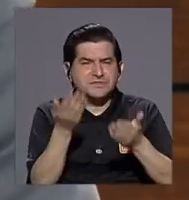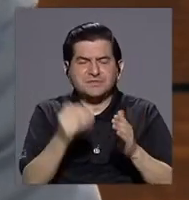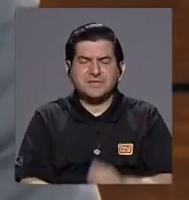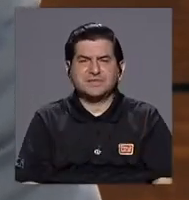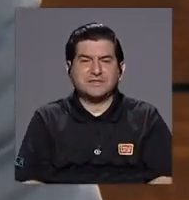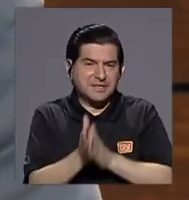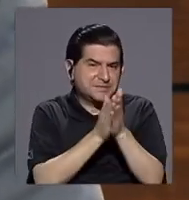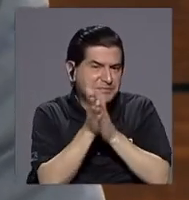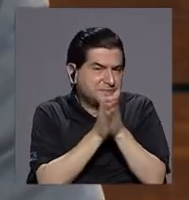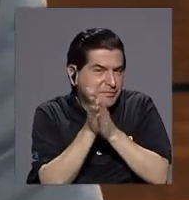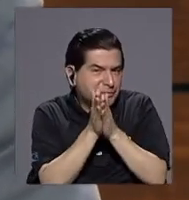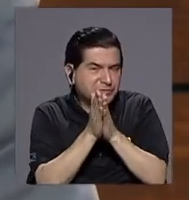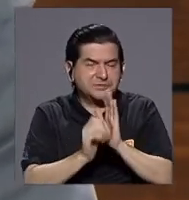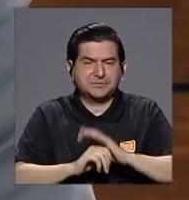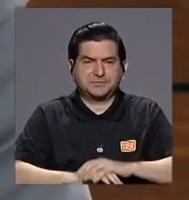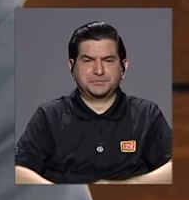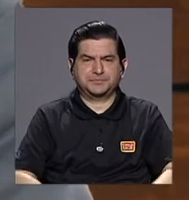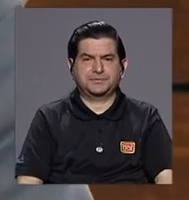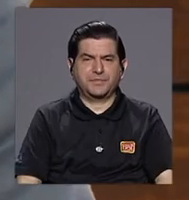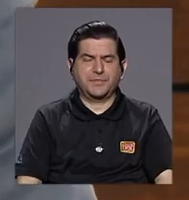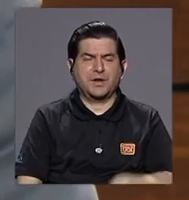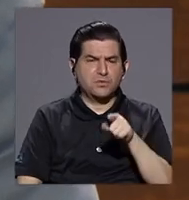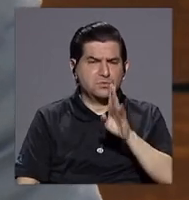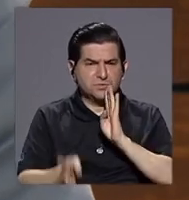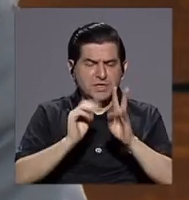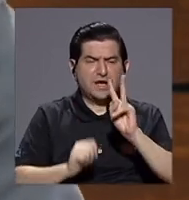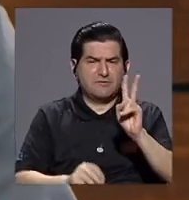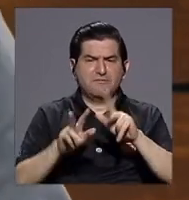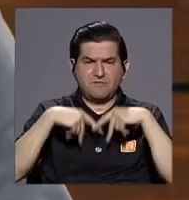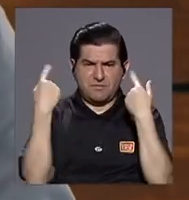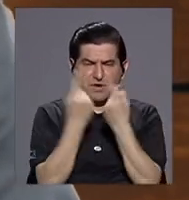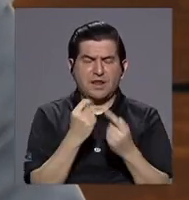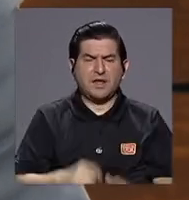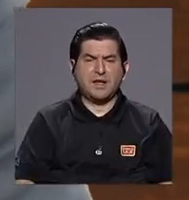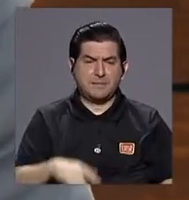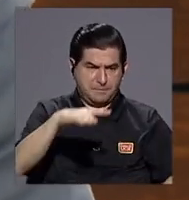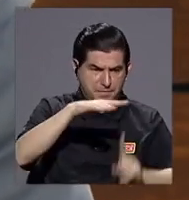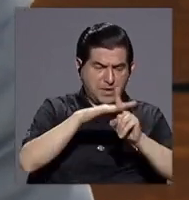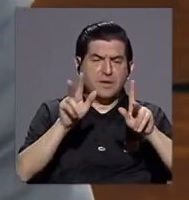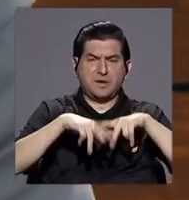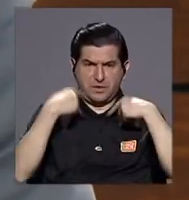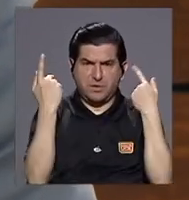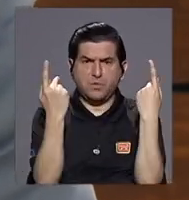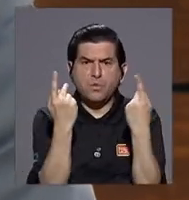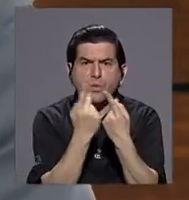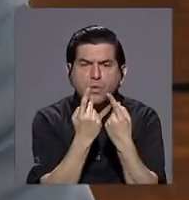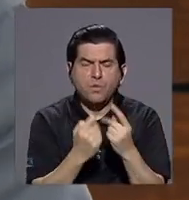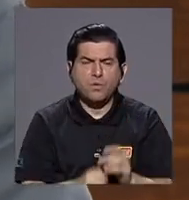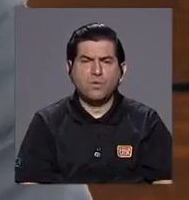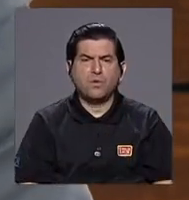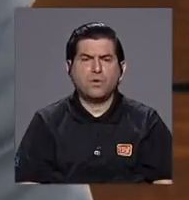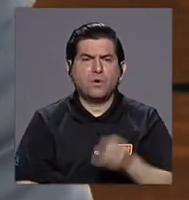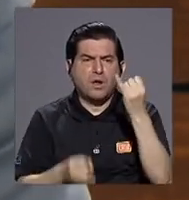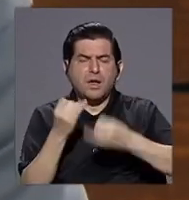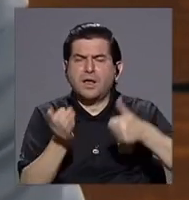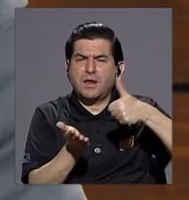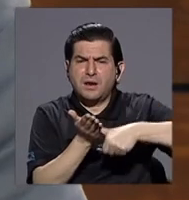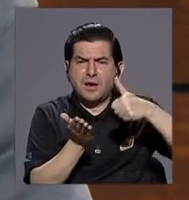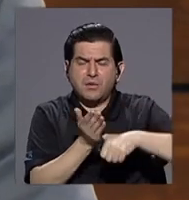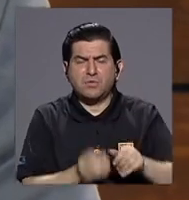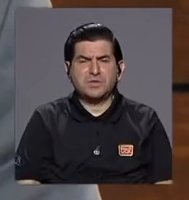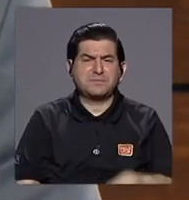para aprovechar. Usted habla de un bipartidismo. Han emergido partidos en esta última elección que